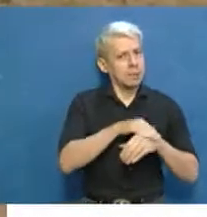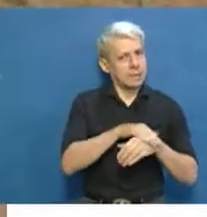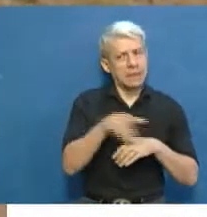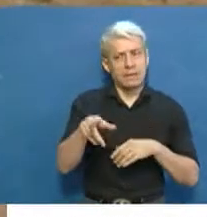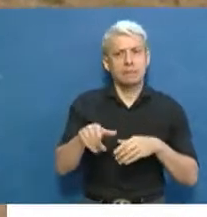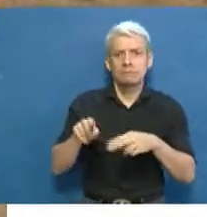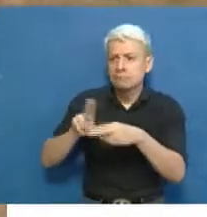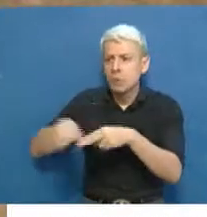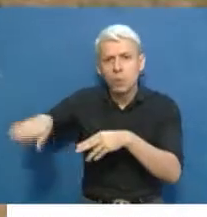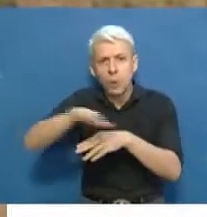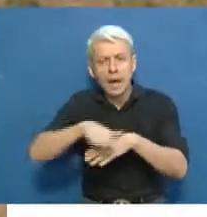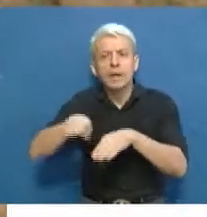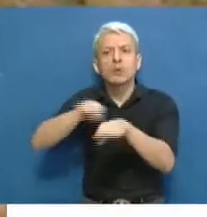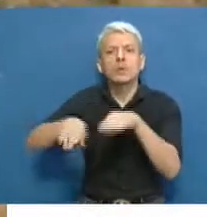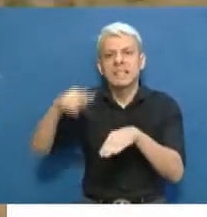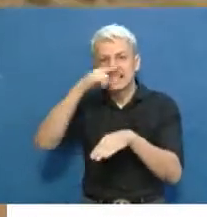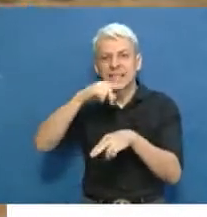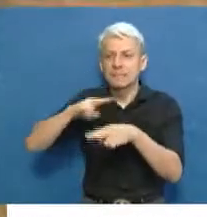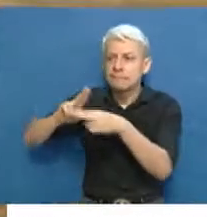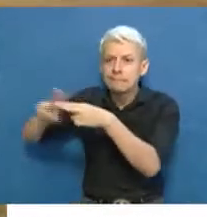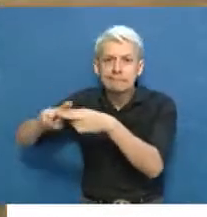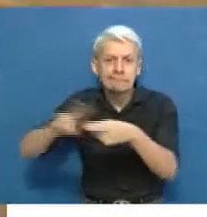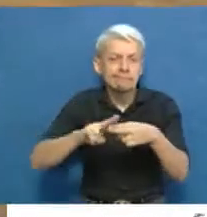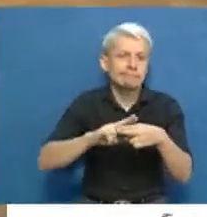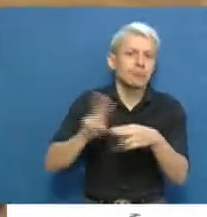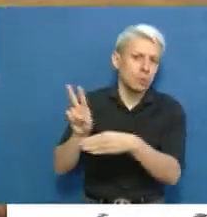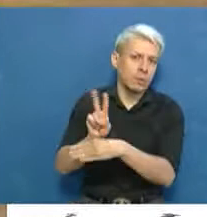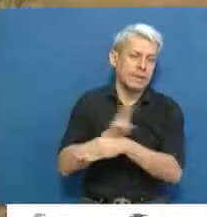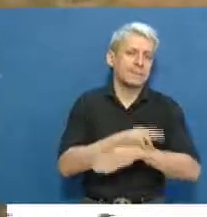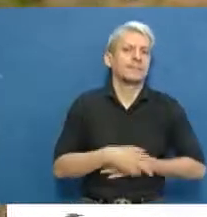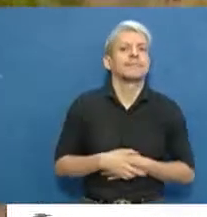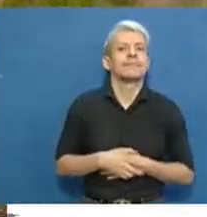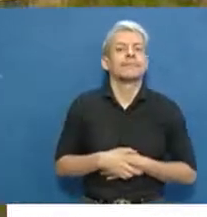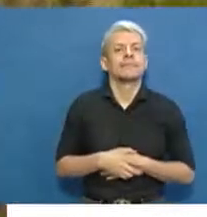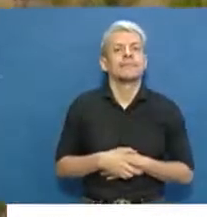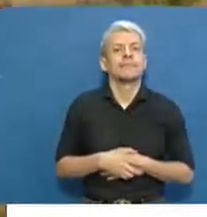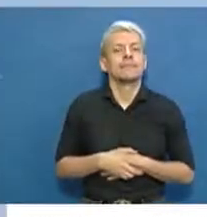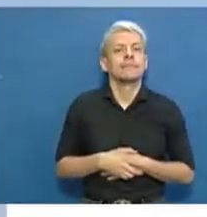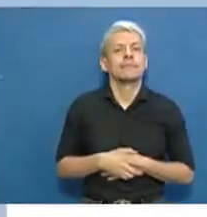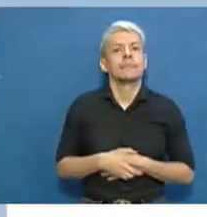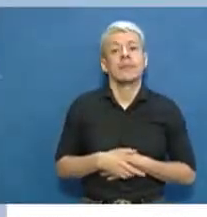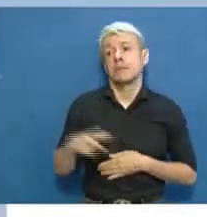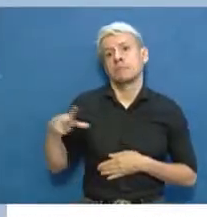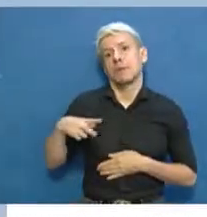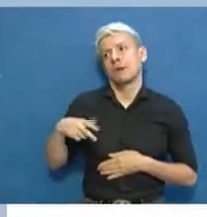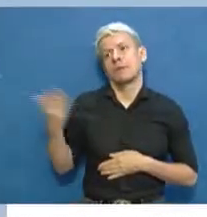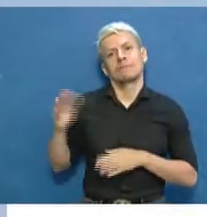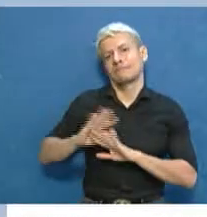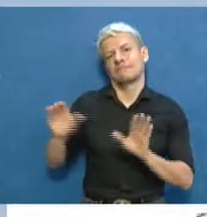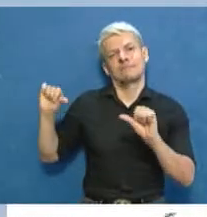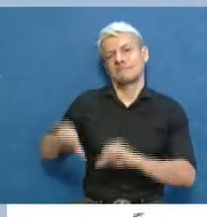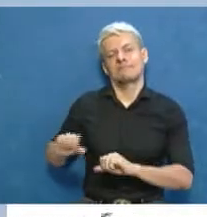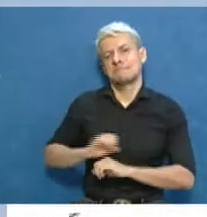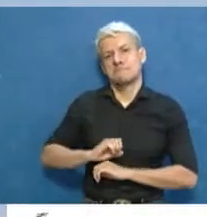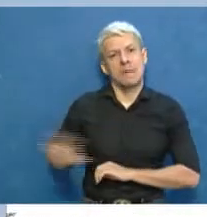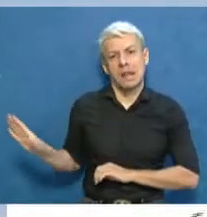todo el mantenimiento de la Ruta 7 en los tramos de la participación pública-privada fracasada y